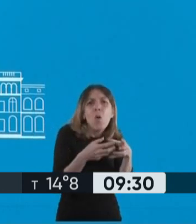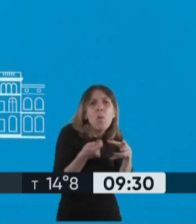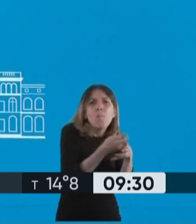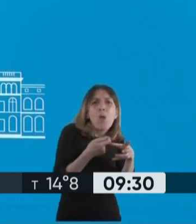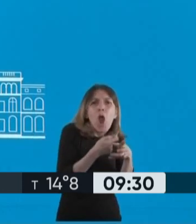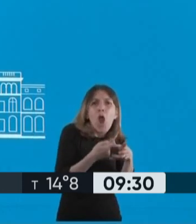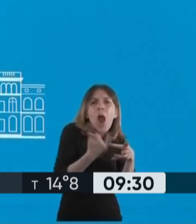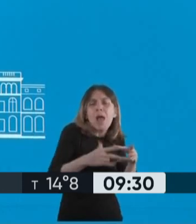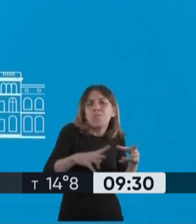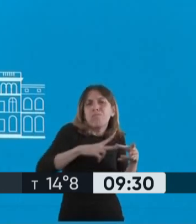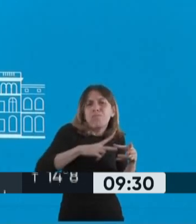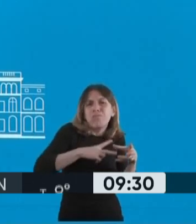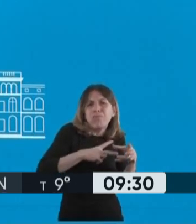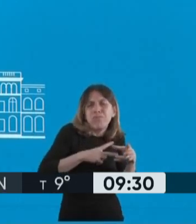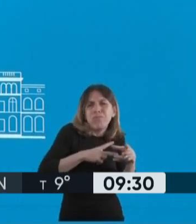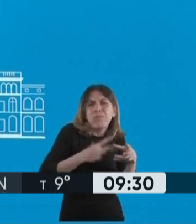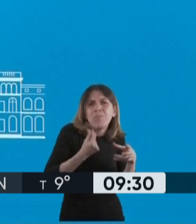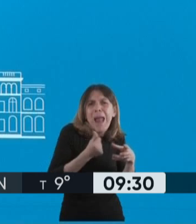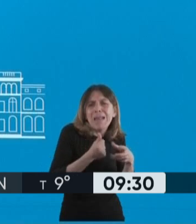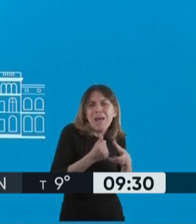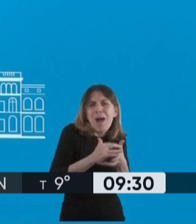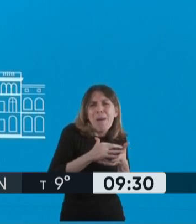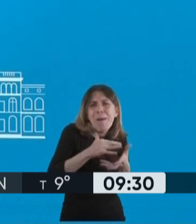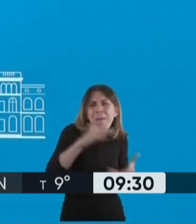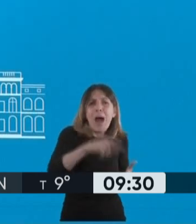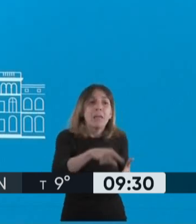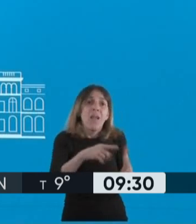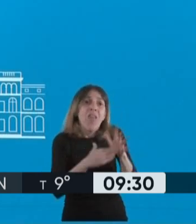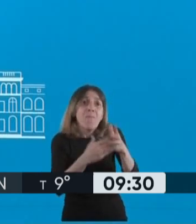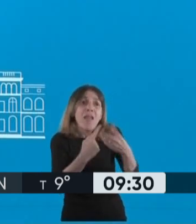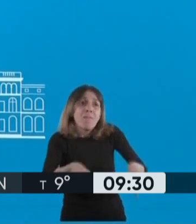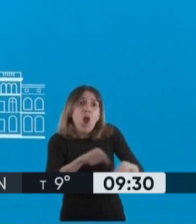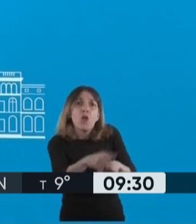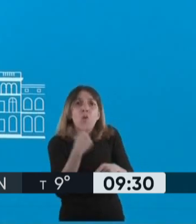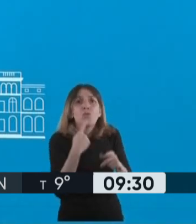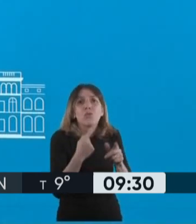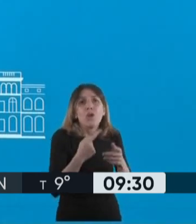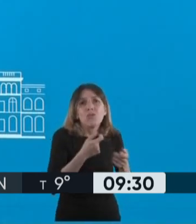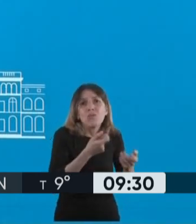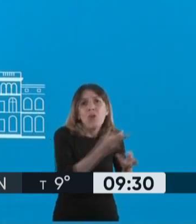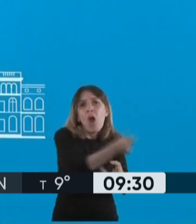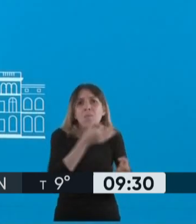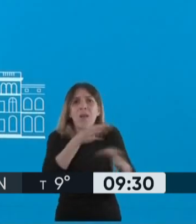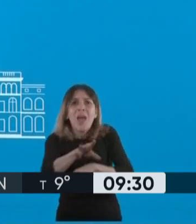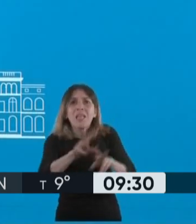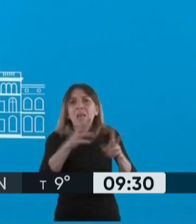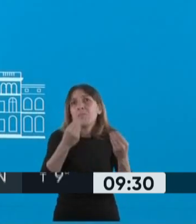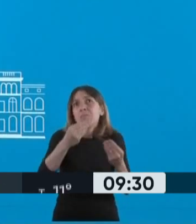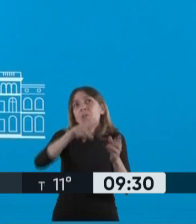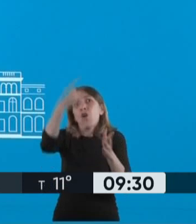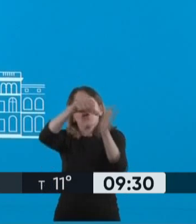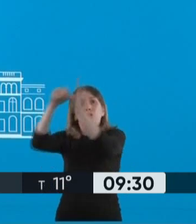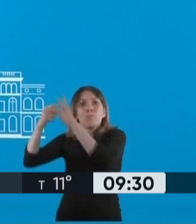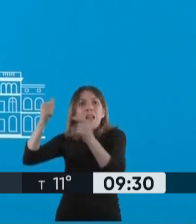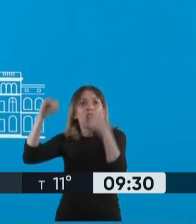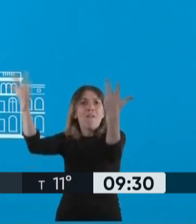del dinero o por el tipo de productos que está manufacturando, que está llevando adelante, por la suba de los precios internacionales,